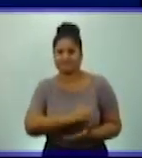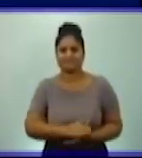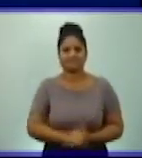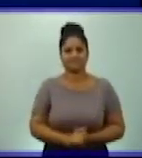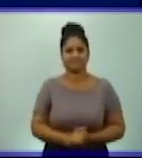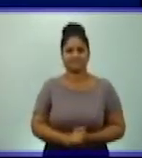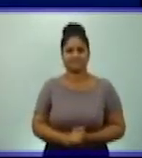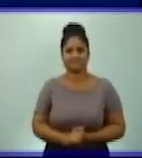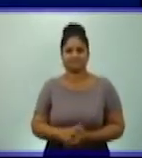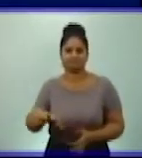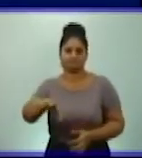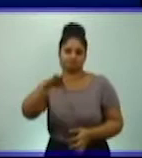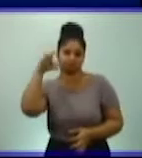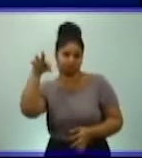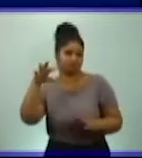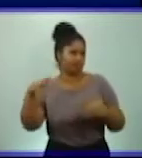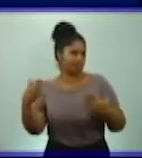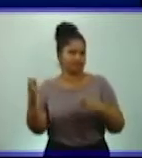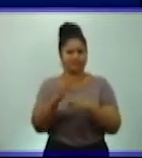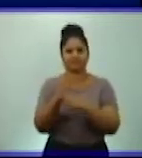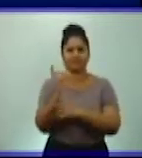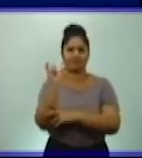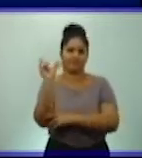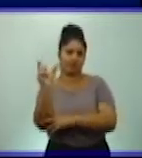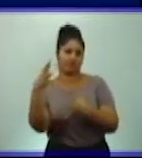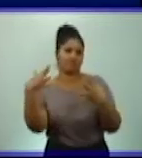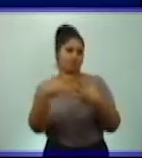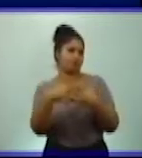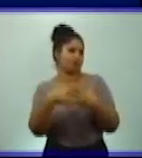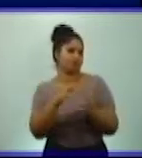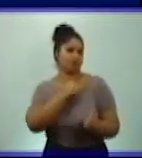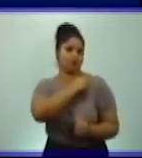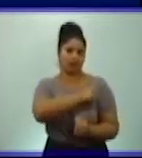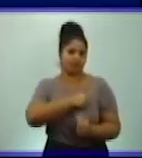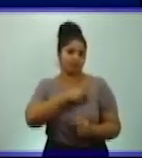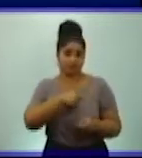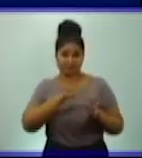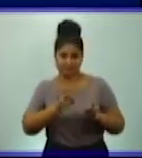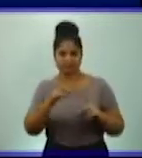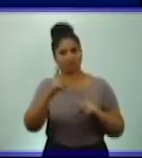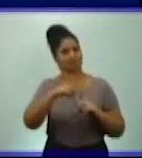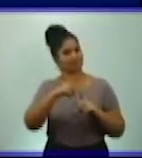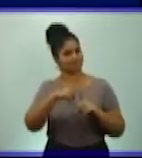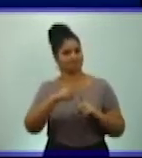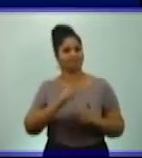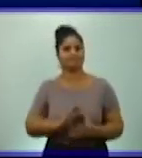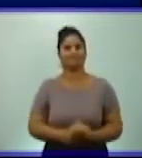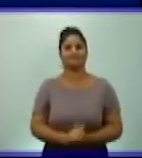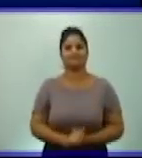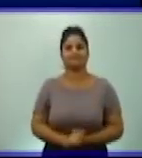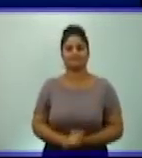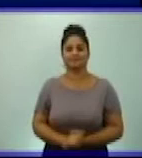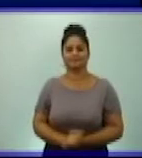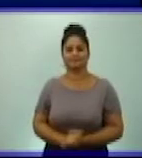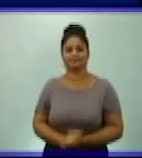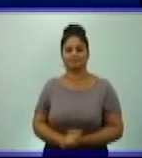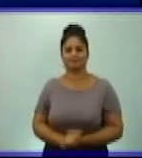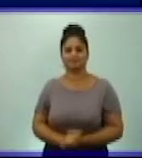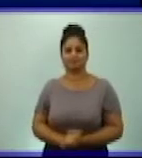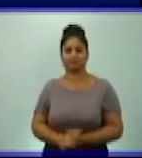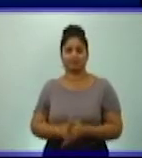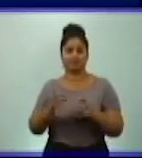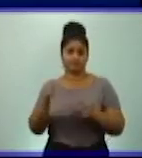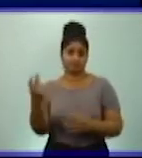la expresión de sus palabras, por supuesto, se los dejo de actividad independiente. Estos vocablos que lo expresan son el